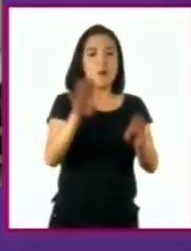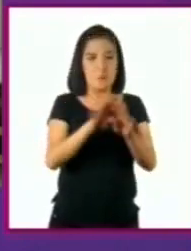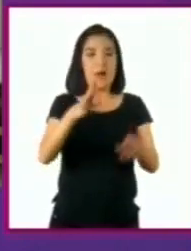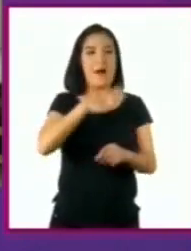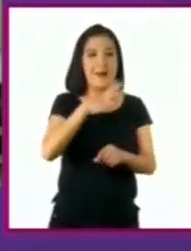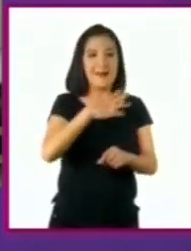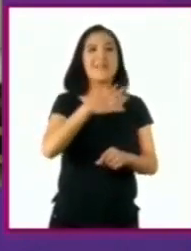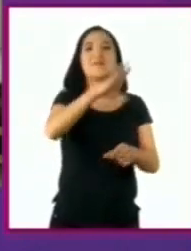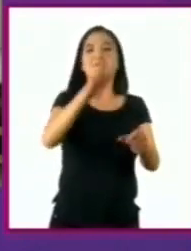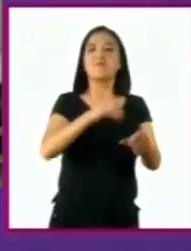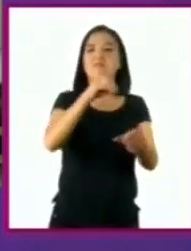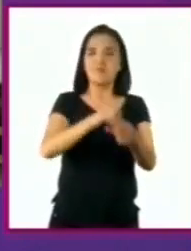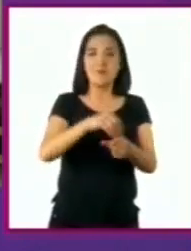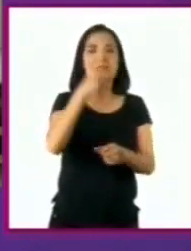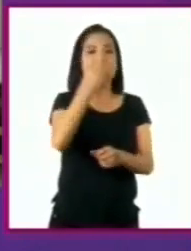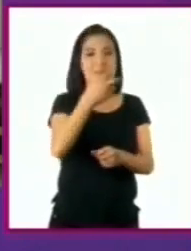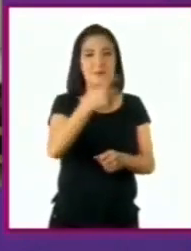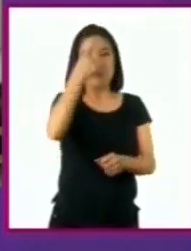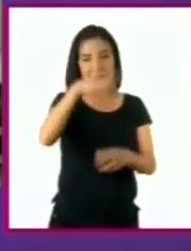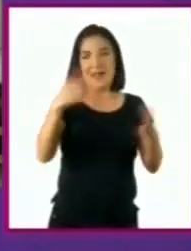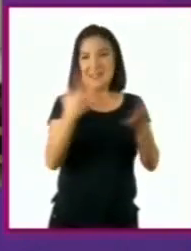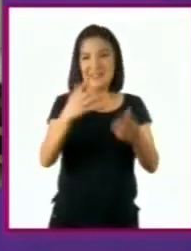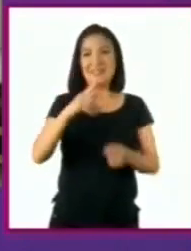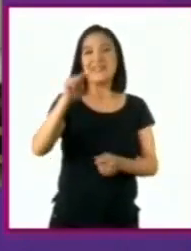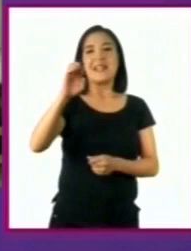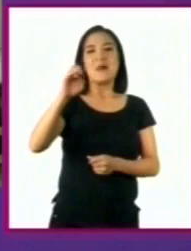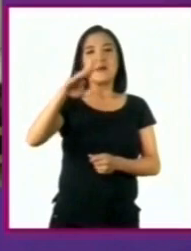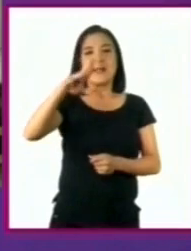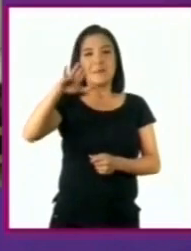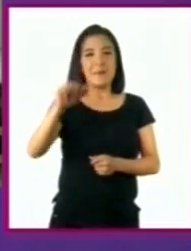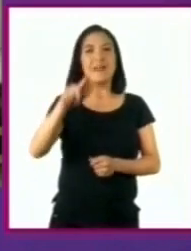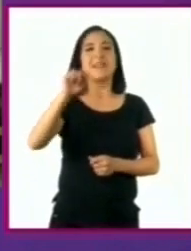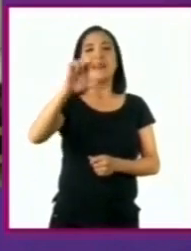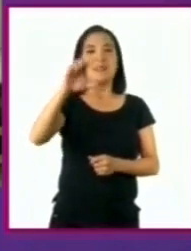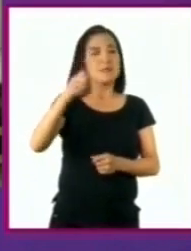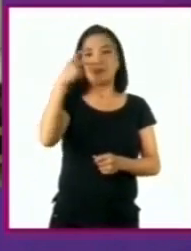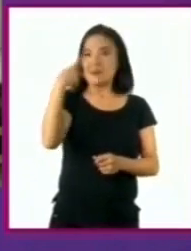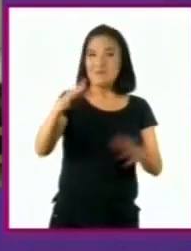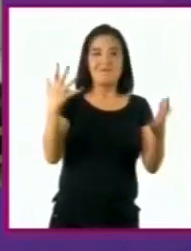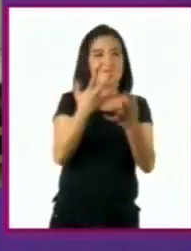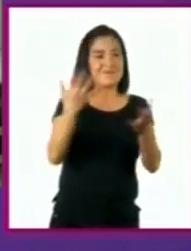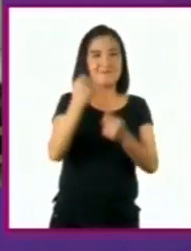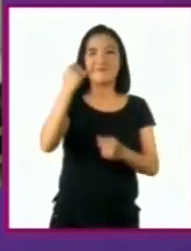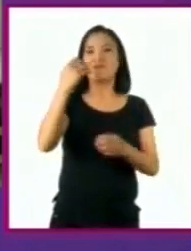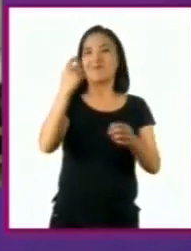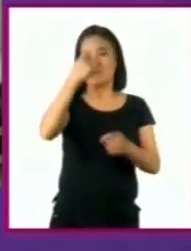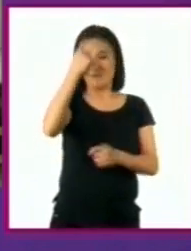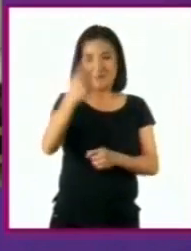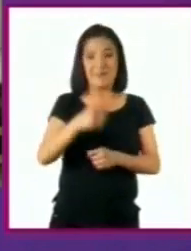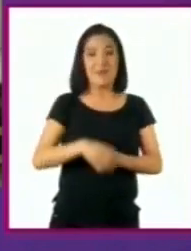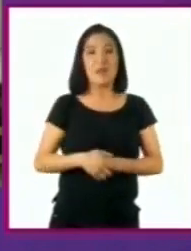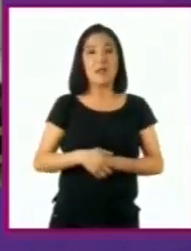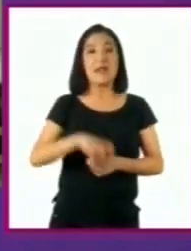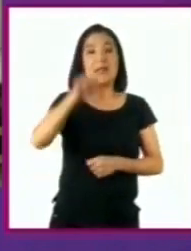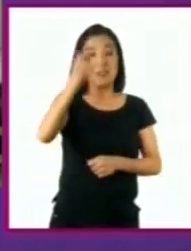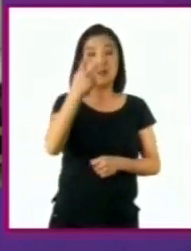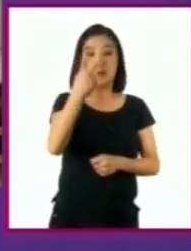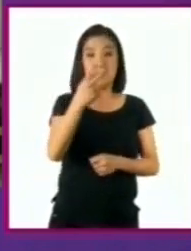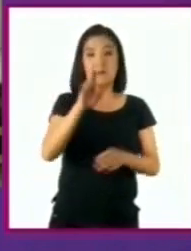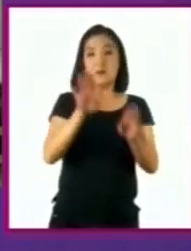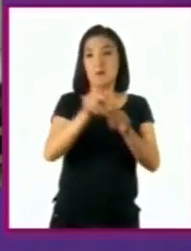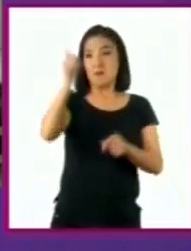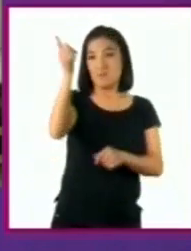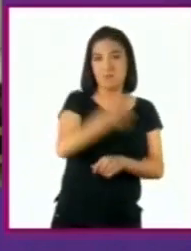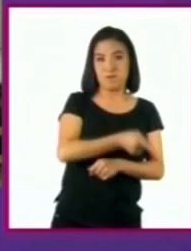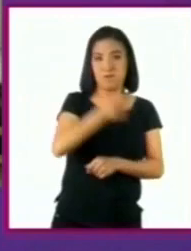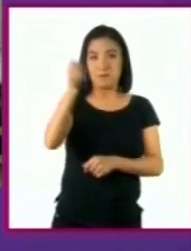necesarios para utilizar el teorema de Tales tal y como él los utilizó. Dos rectas que se intersecan, que son